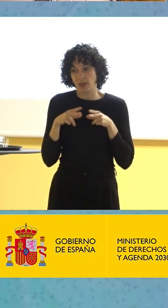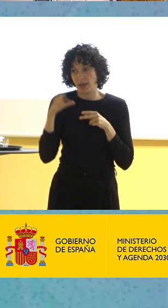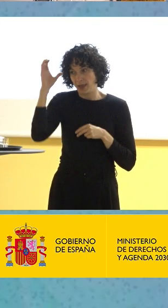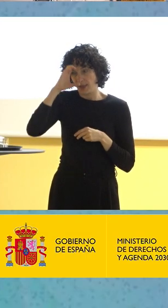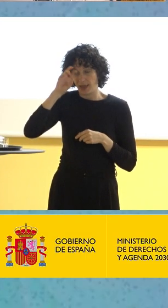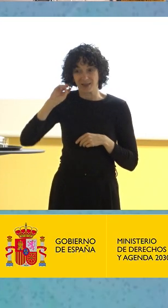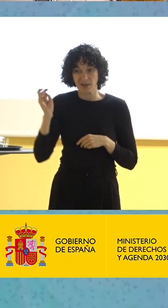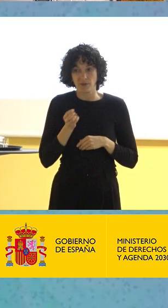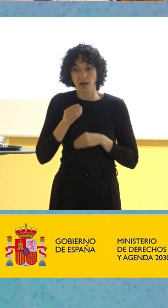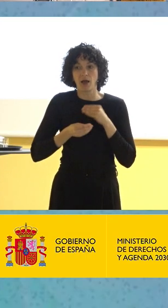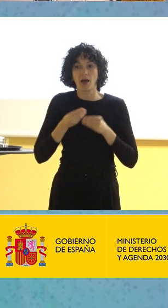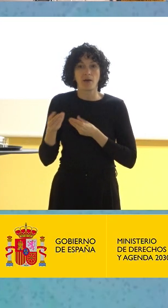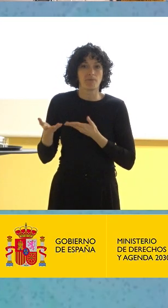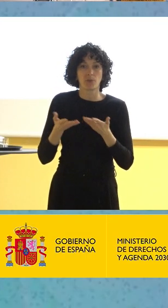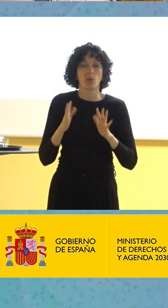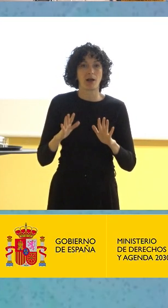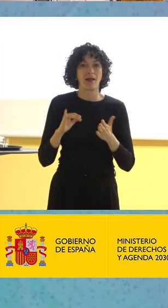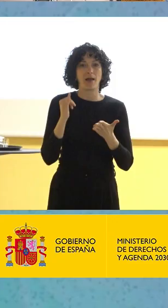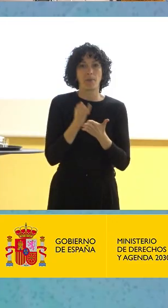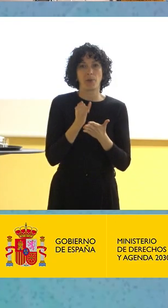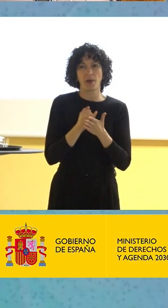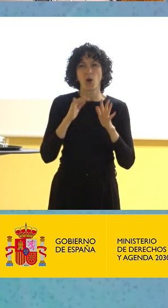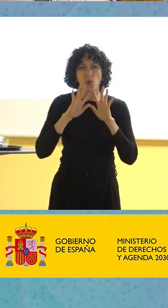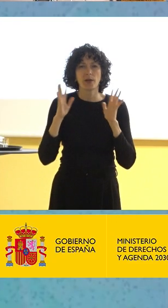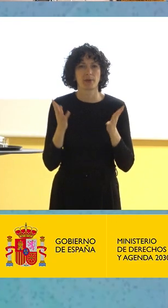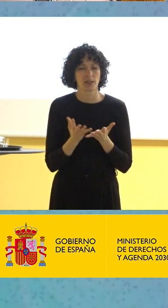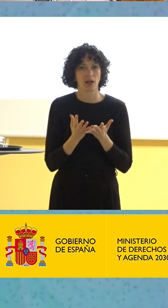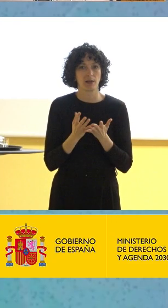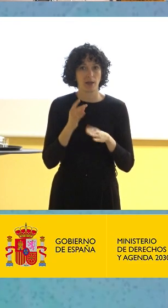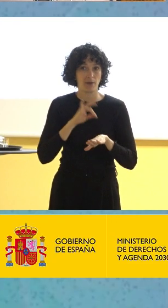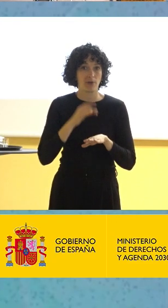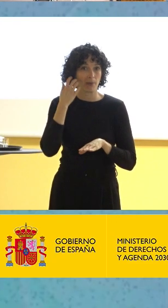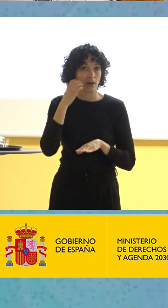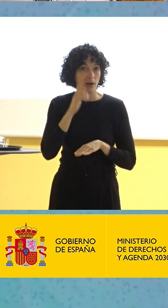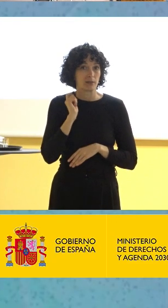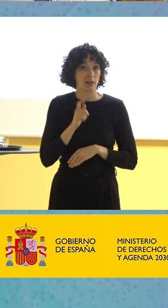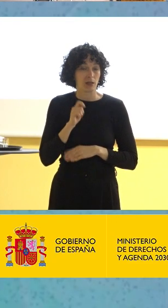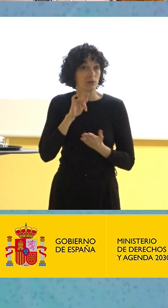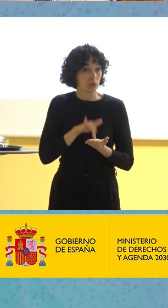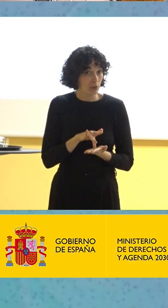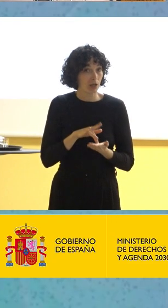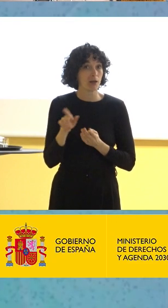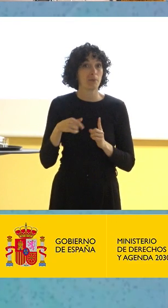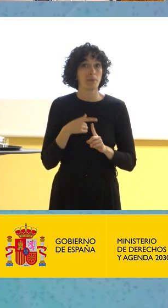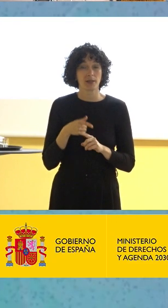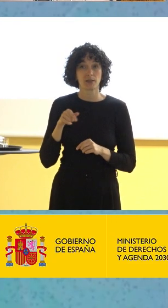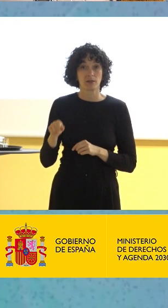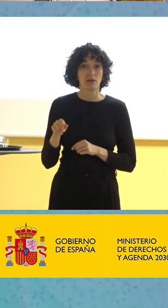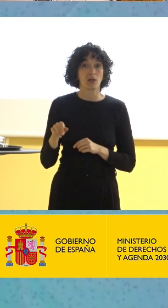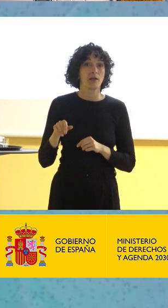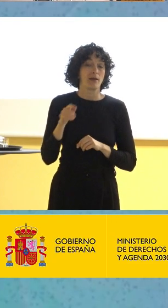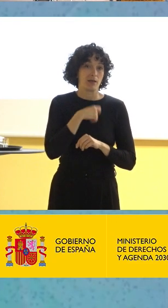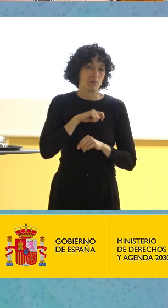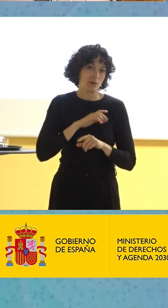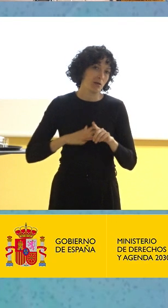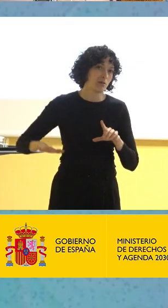tiene que ver con un cribado de carácter universal de las ER más frecuentes, que haya una cobertura homogeneizada en todo el